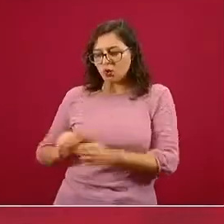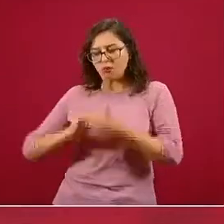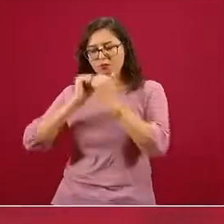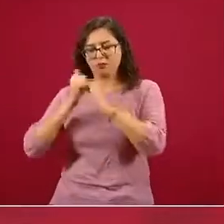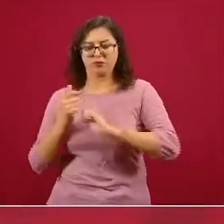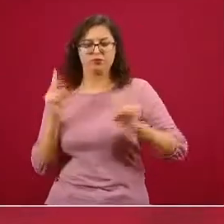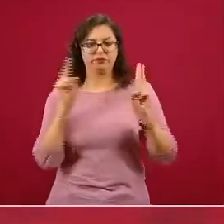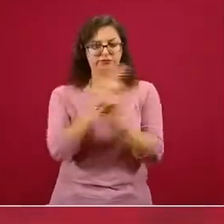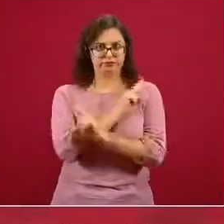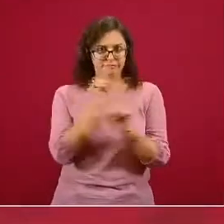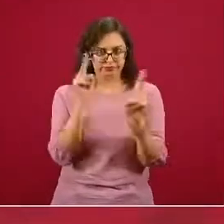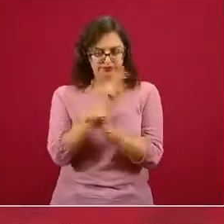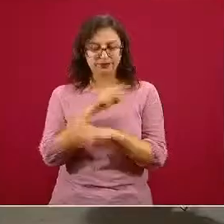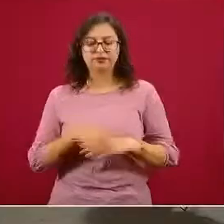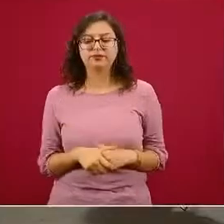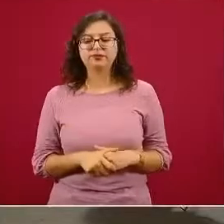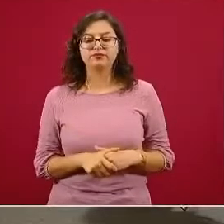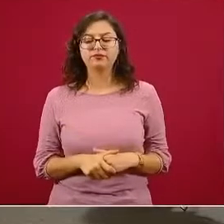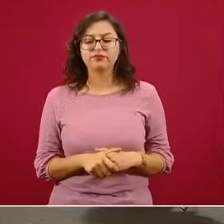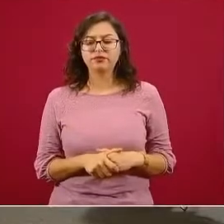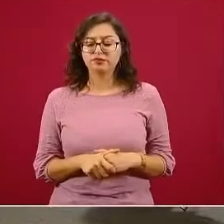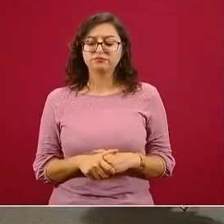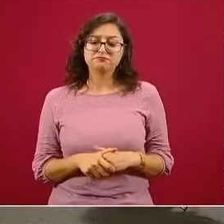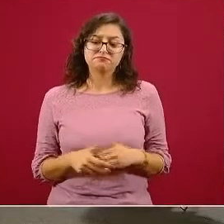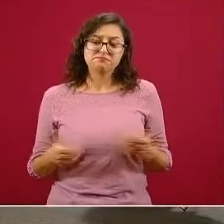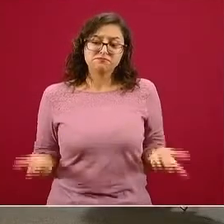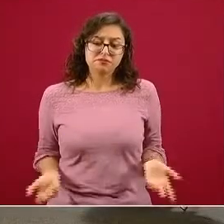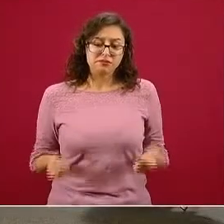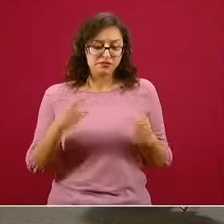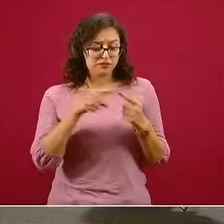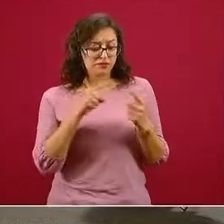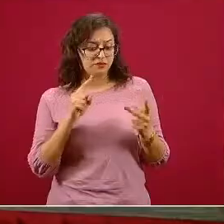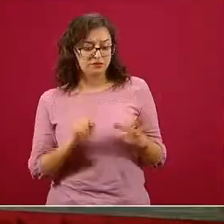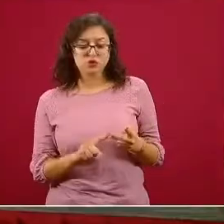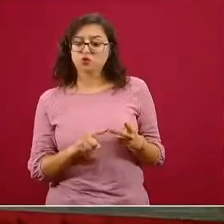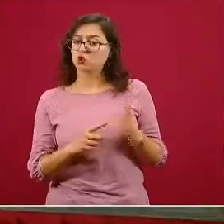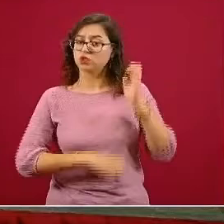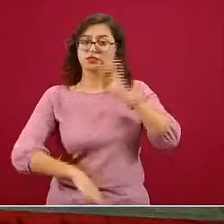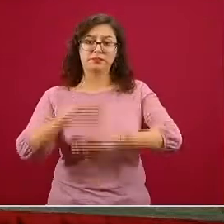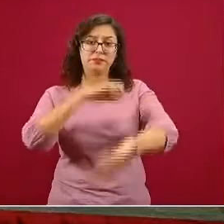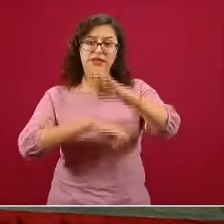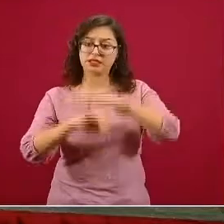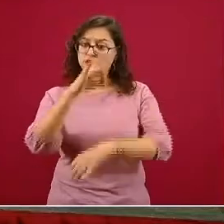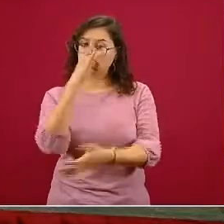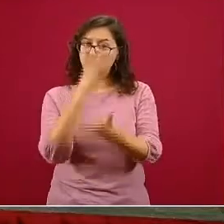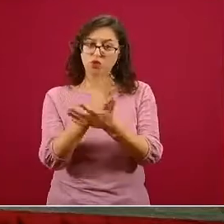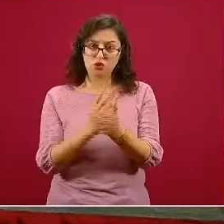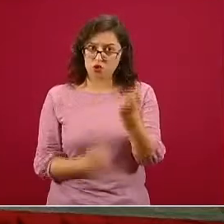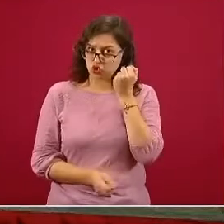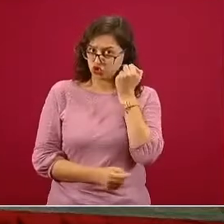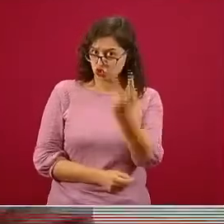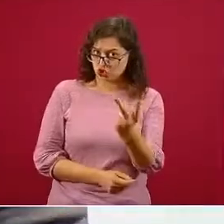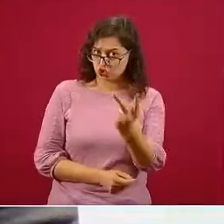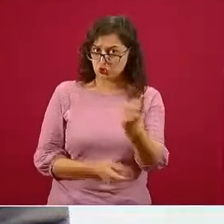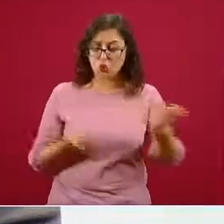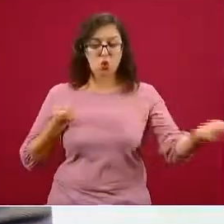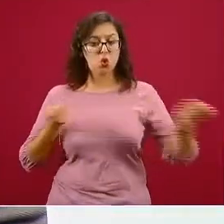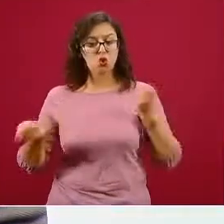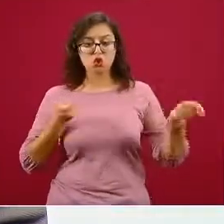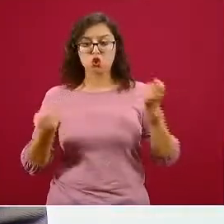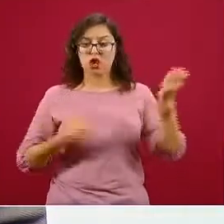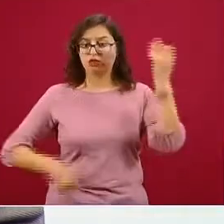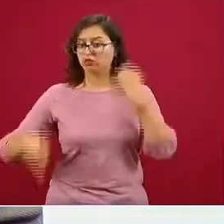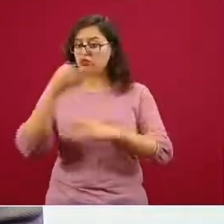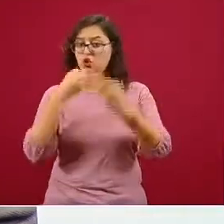Esta concentración del mercado está básicamente en dos compañías nacionales que controlan todo el